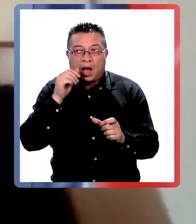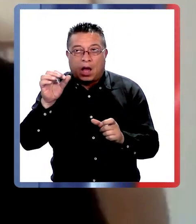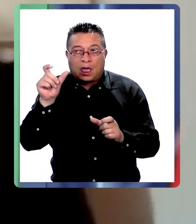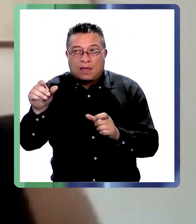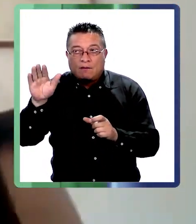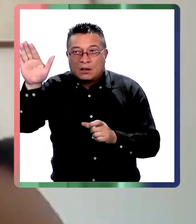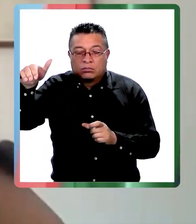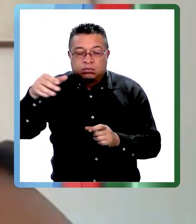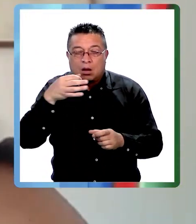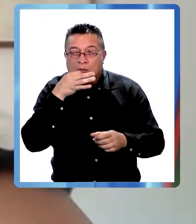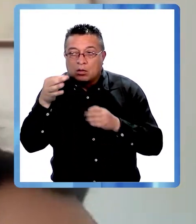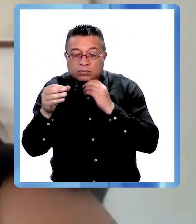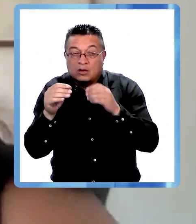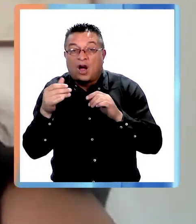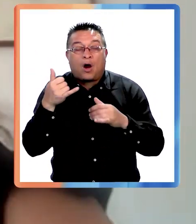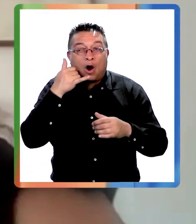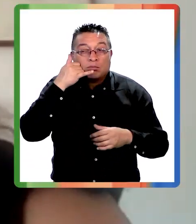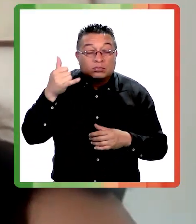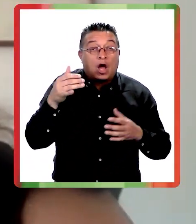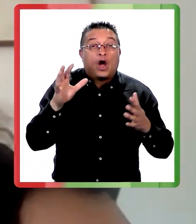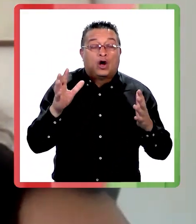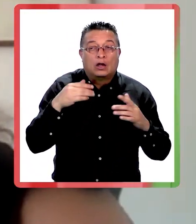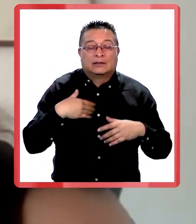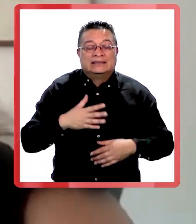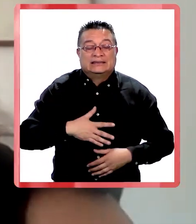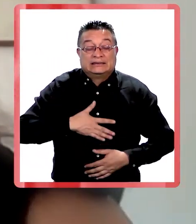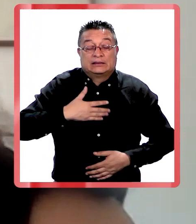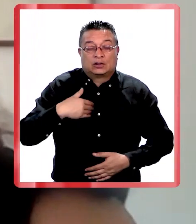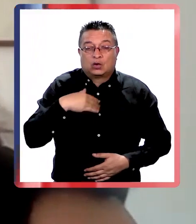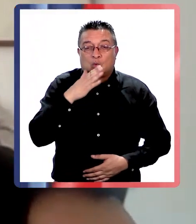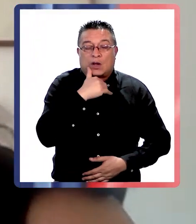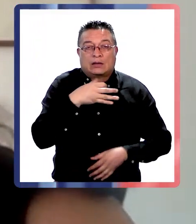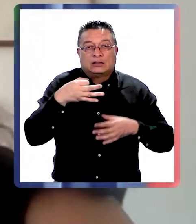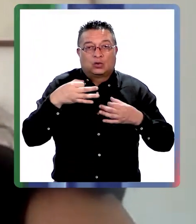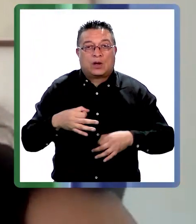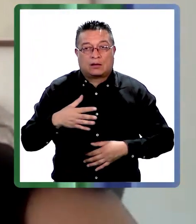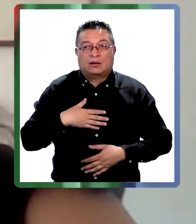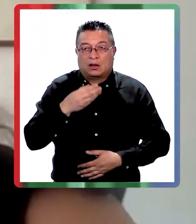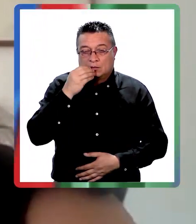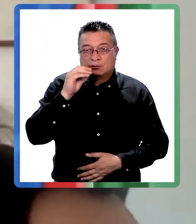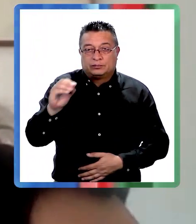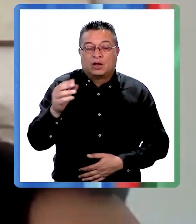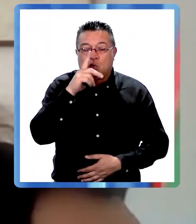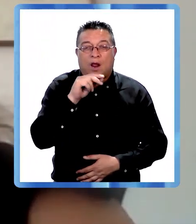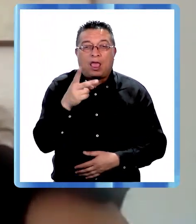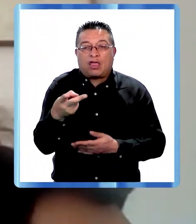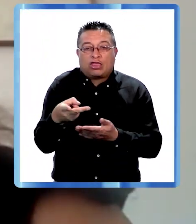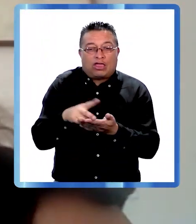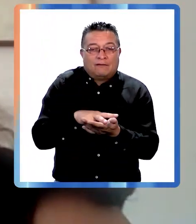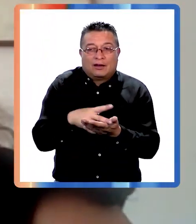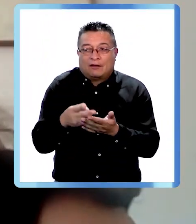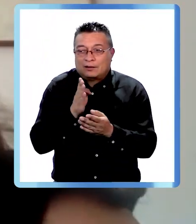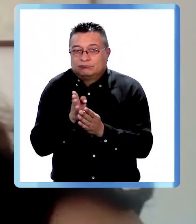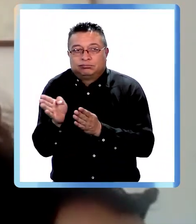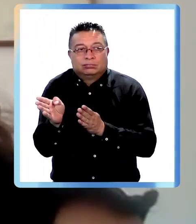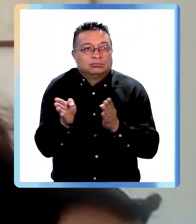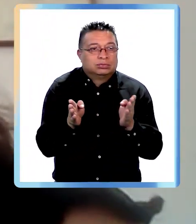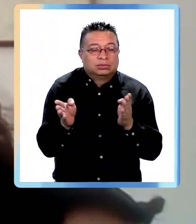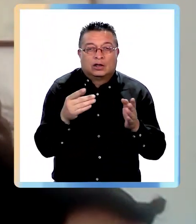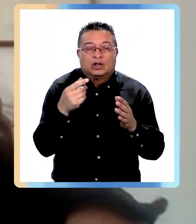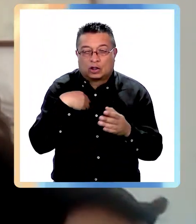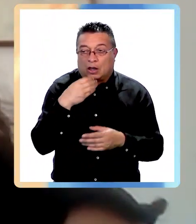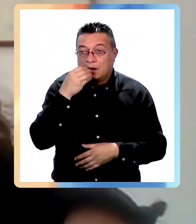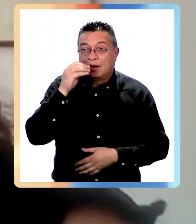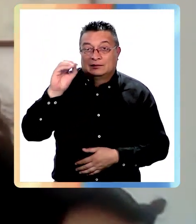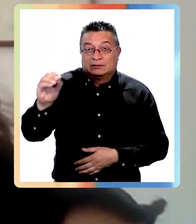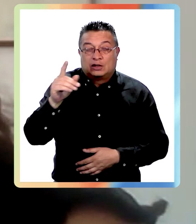tengo que llamar a alguien, es porque tengo la percepción de inseguridad. Entonces, es como un arma de doble filo también, porque yo estoy en